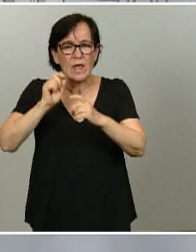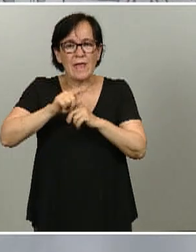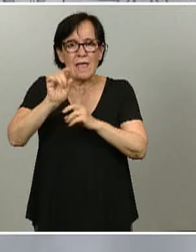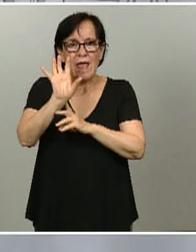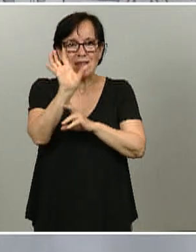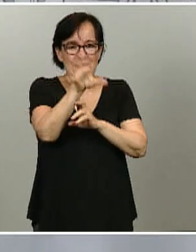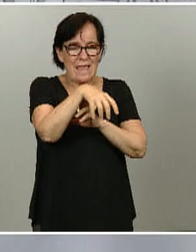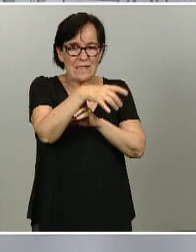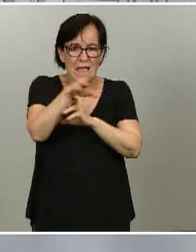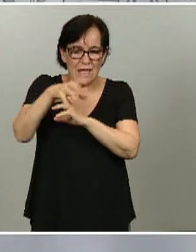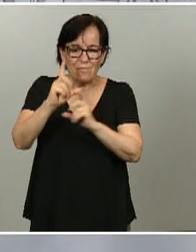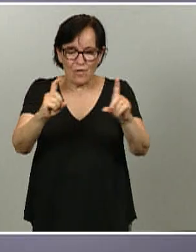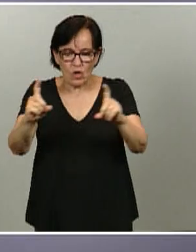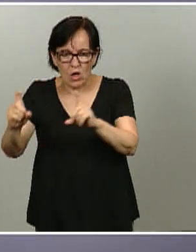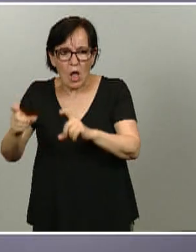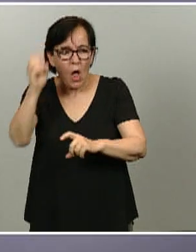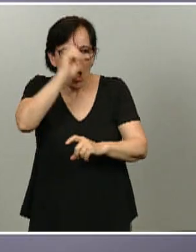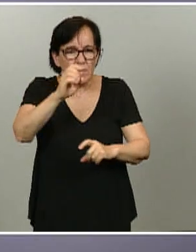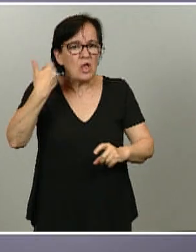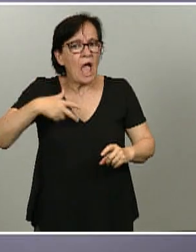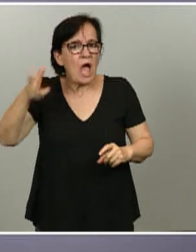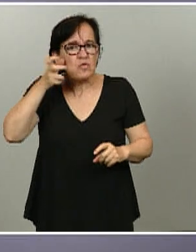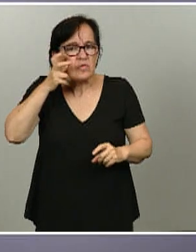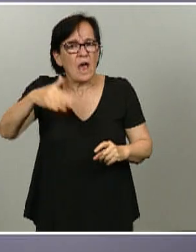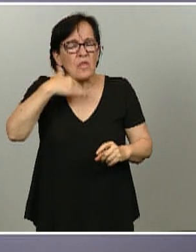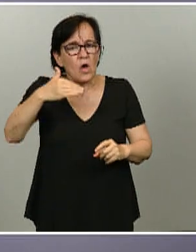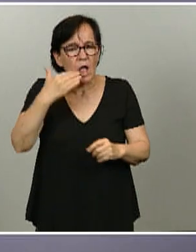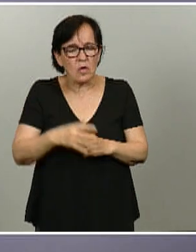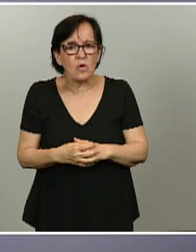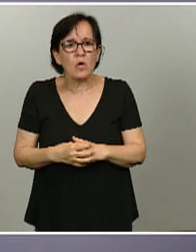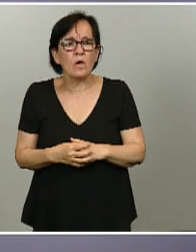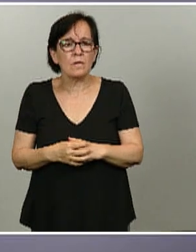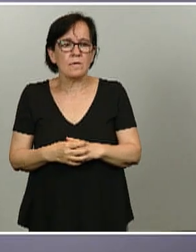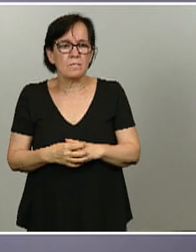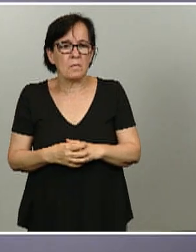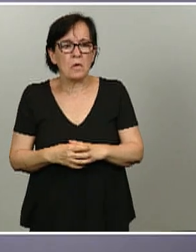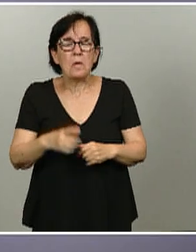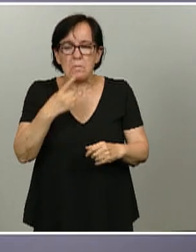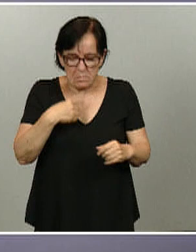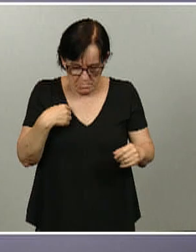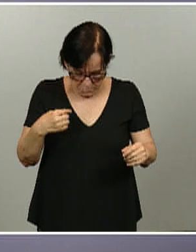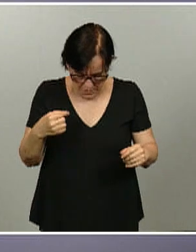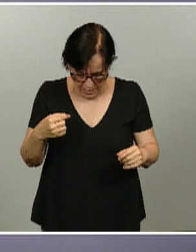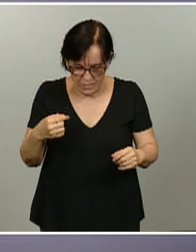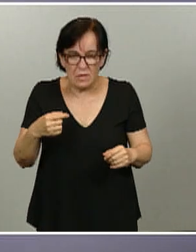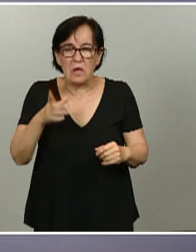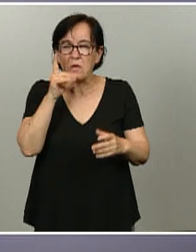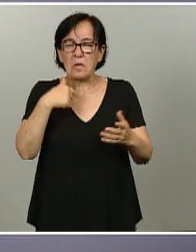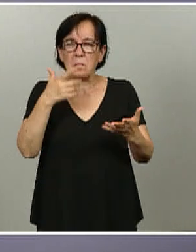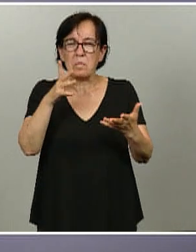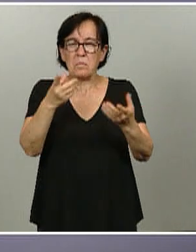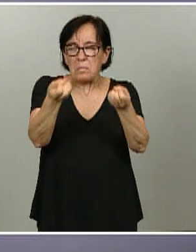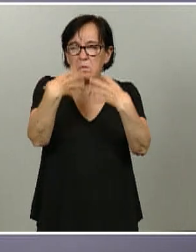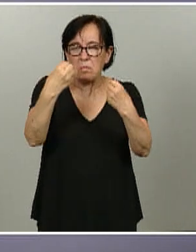le merece? No sé si ha escuchado acerca de ello. ¿Qué opinión? Me han comentado muy de pasada hace un rato